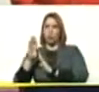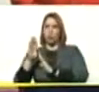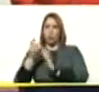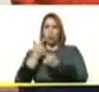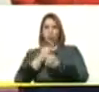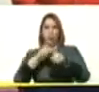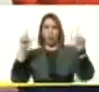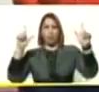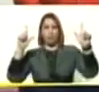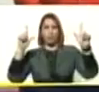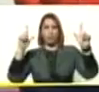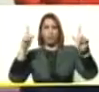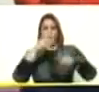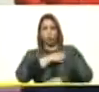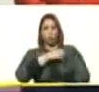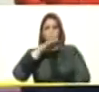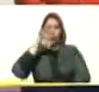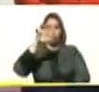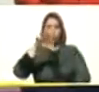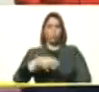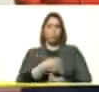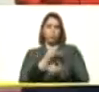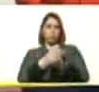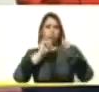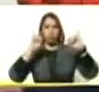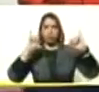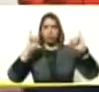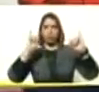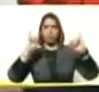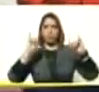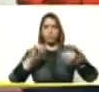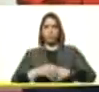libre, soberana, independiente.